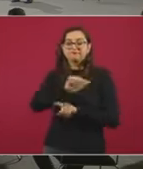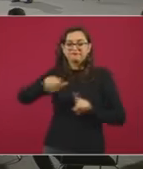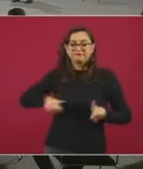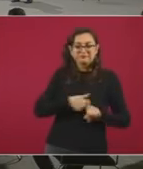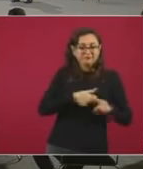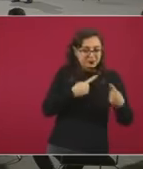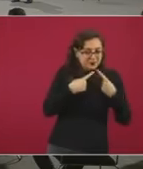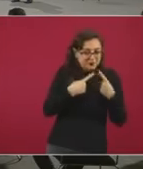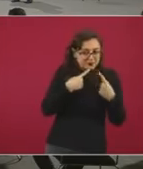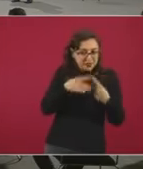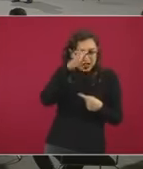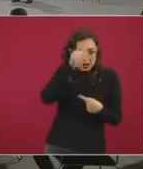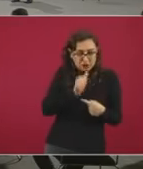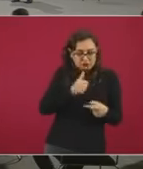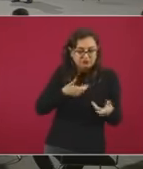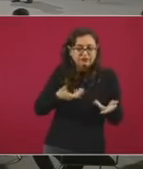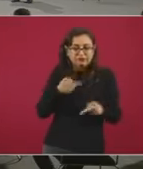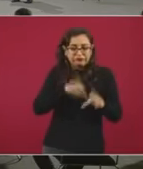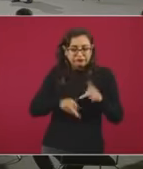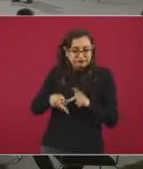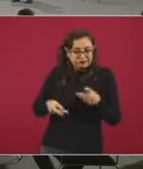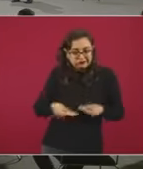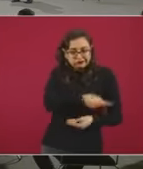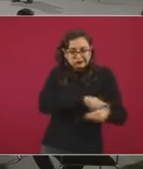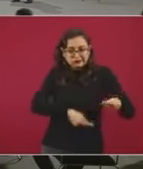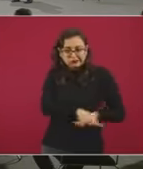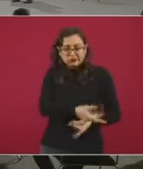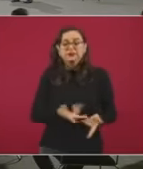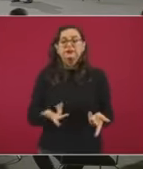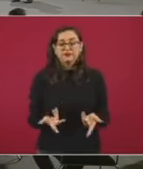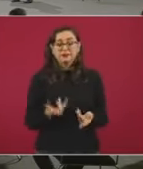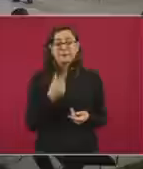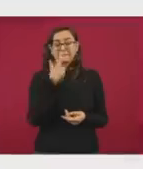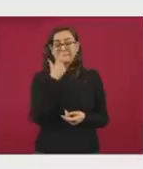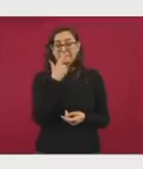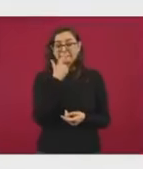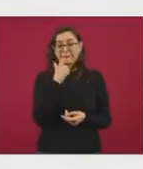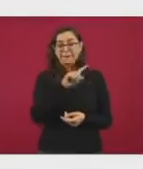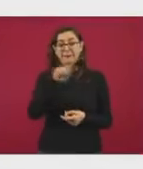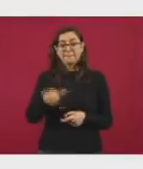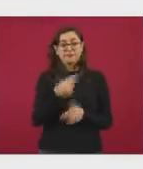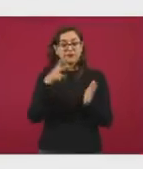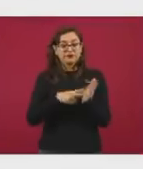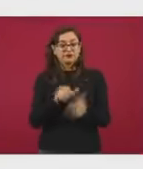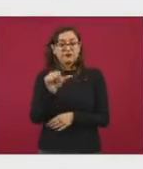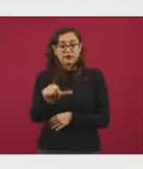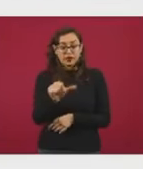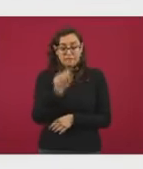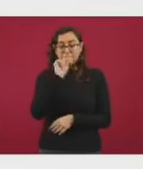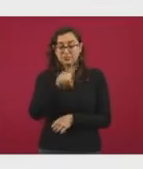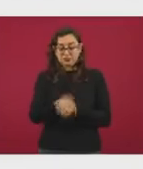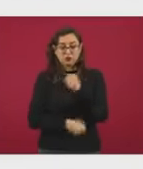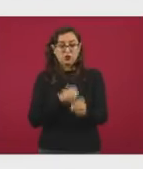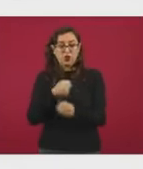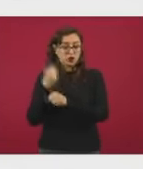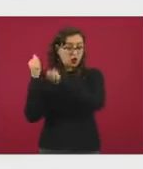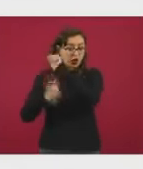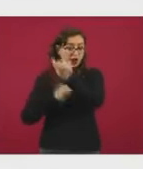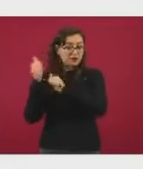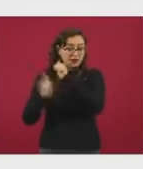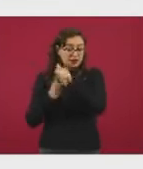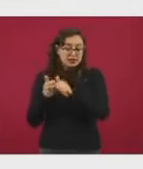estaban poniendo de acuerdo dentro de ese proceso de licitación. En abril de ese mismo año, 2016, se amplía la denuncia y